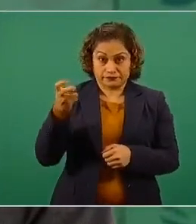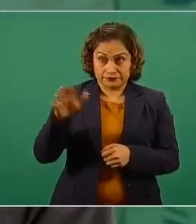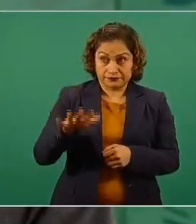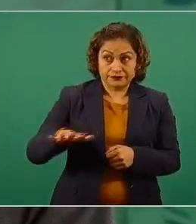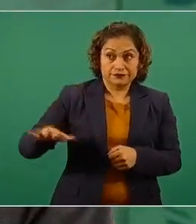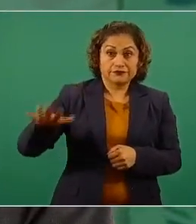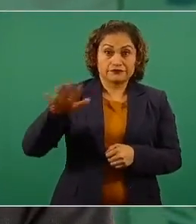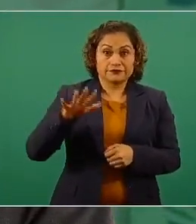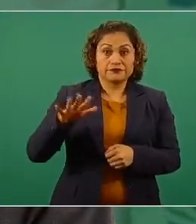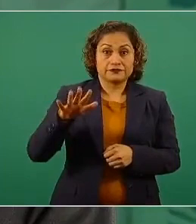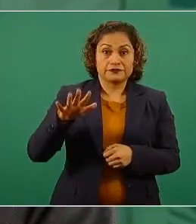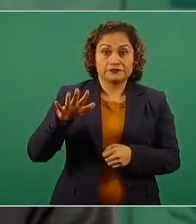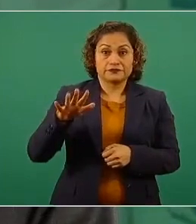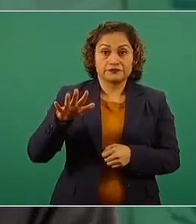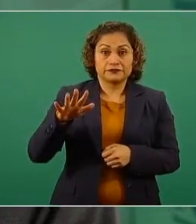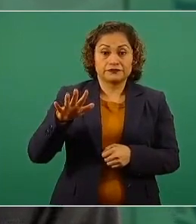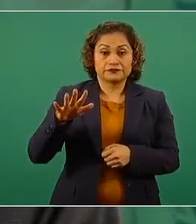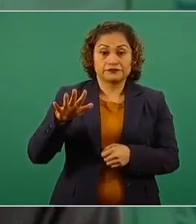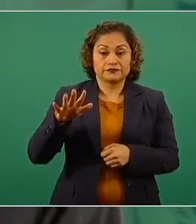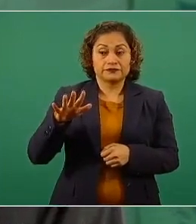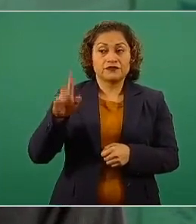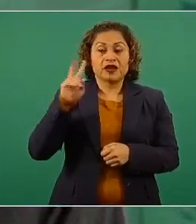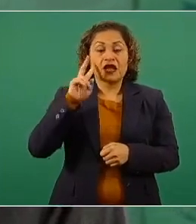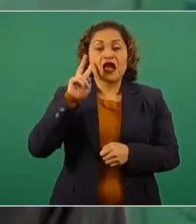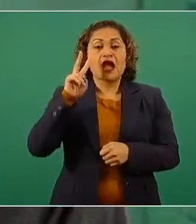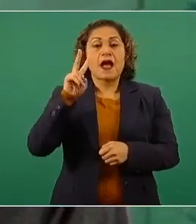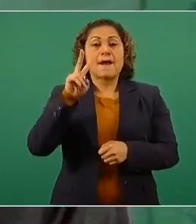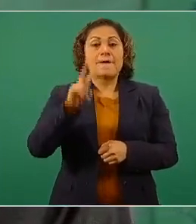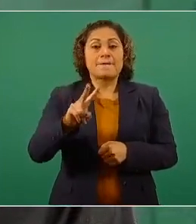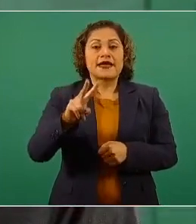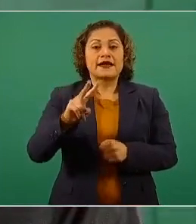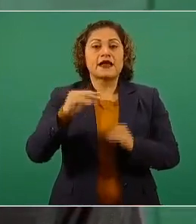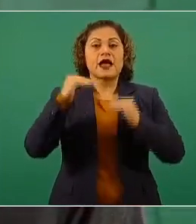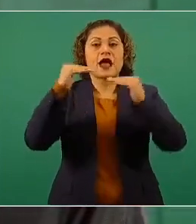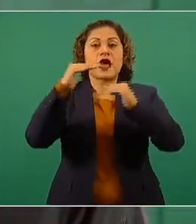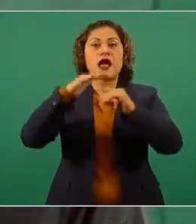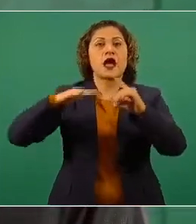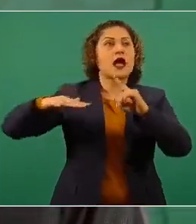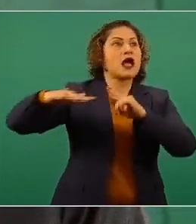ven el árbol y no el bosque.